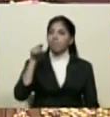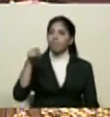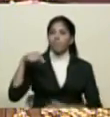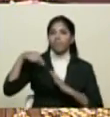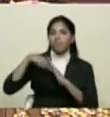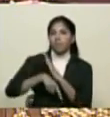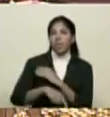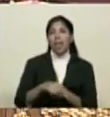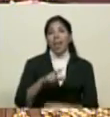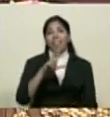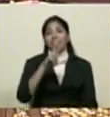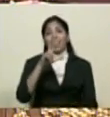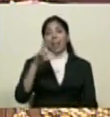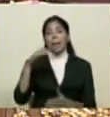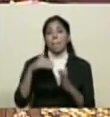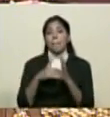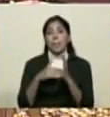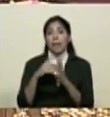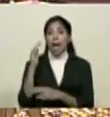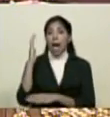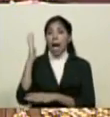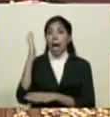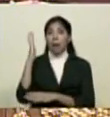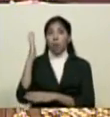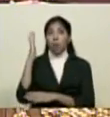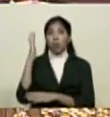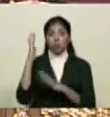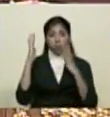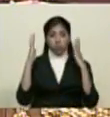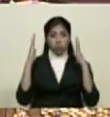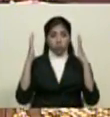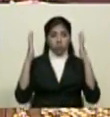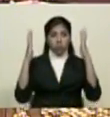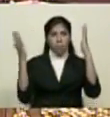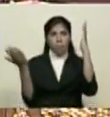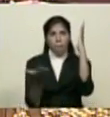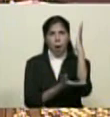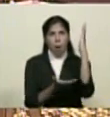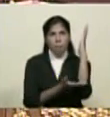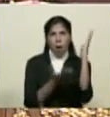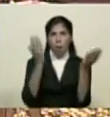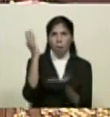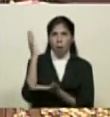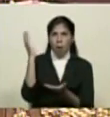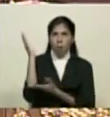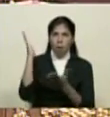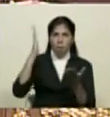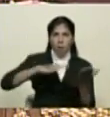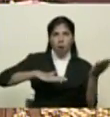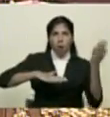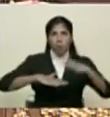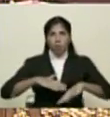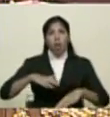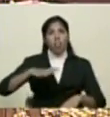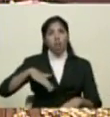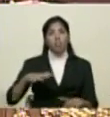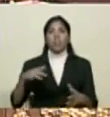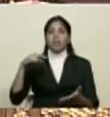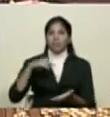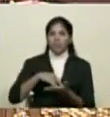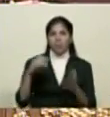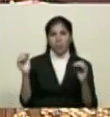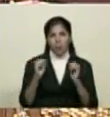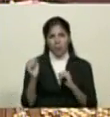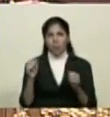afectados más de 3.000 árboles en medio de hechos violentos registrados en los estados Aragua, Bolívar, Carabobo, Lara,